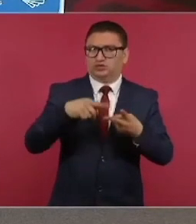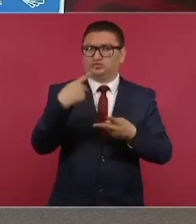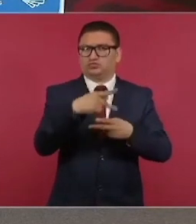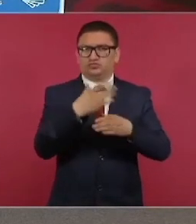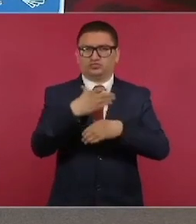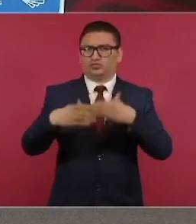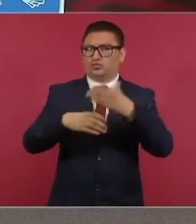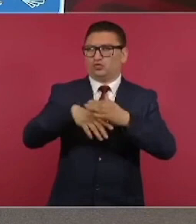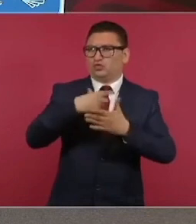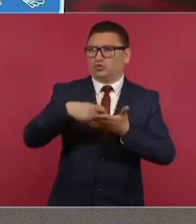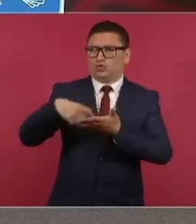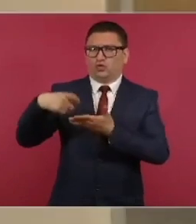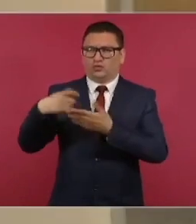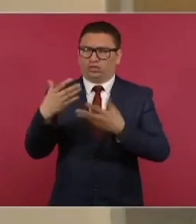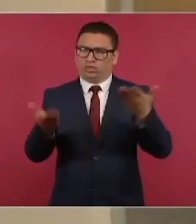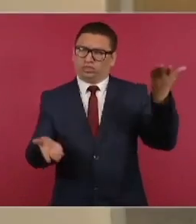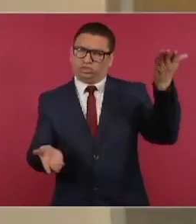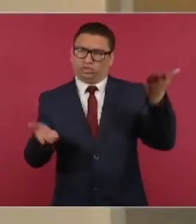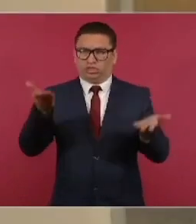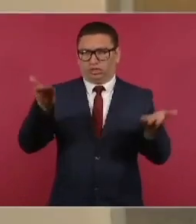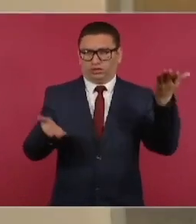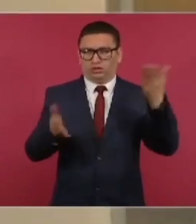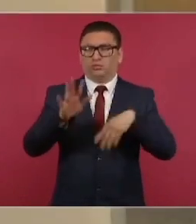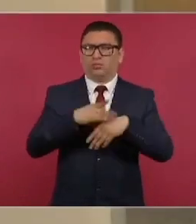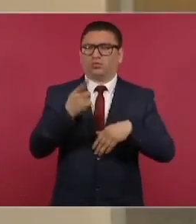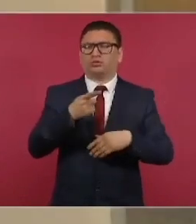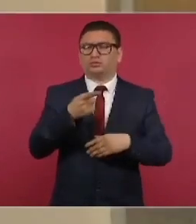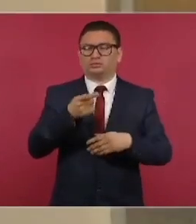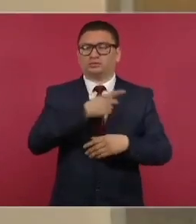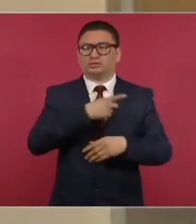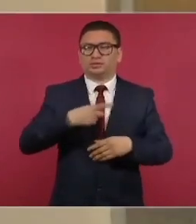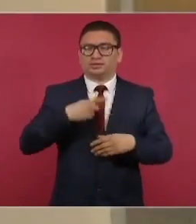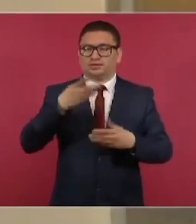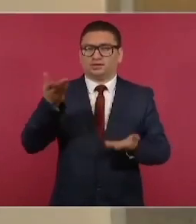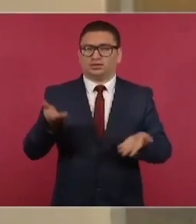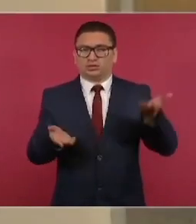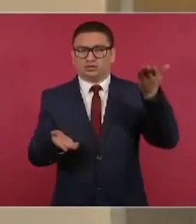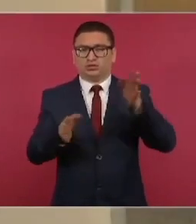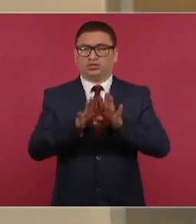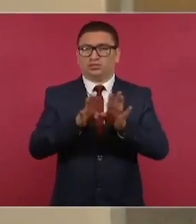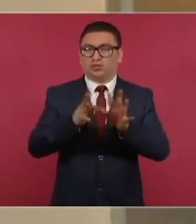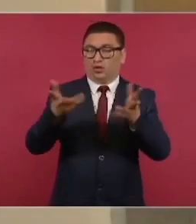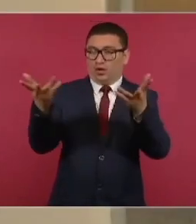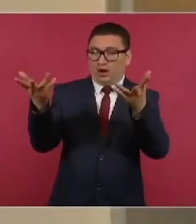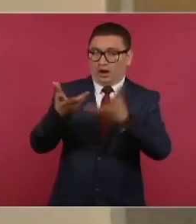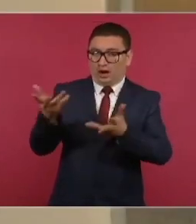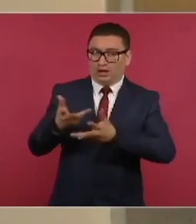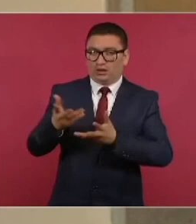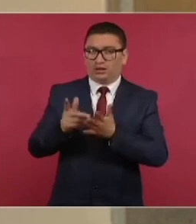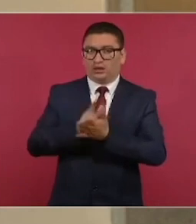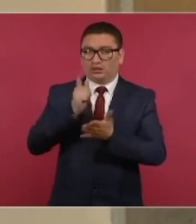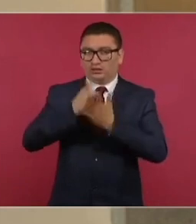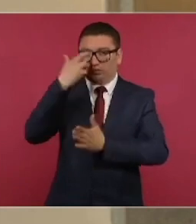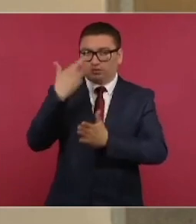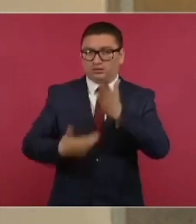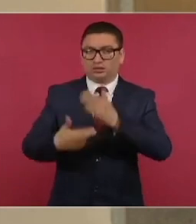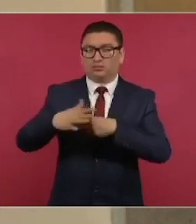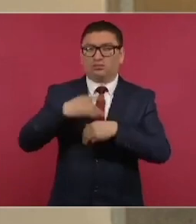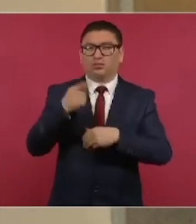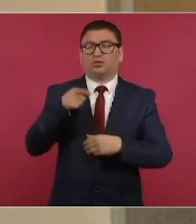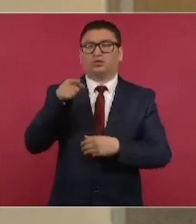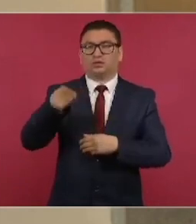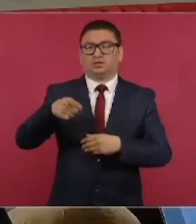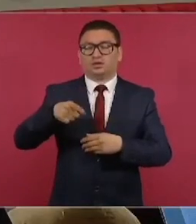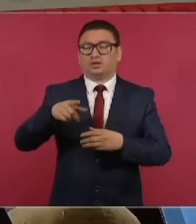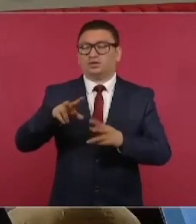patrimonial sino que el incremento debe de derivarse de actividades ilícitas relacionadas con el ejercicio de la